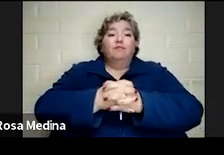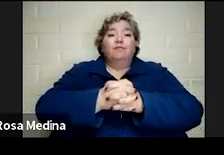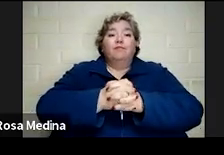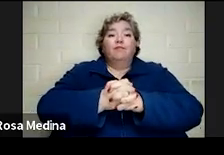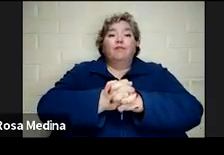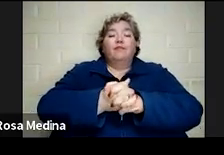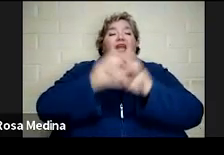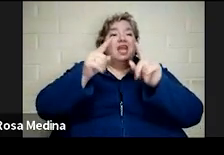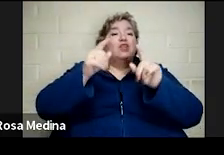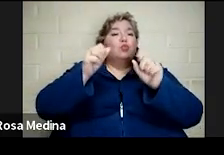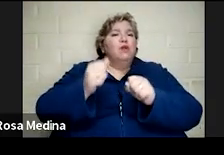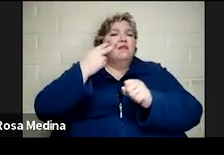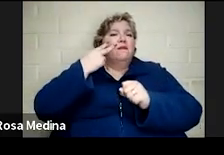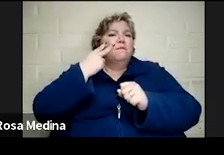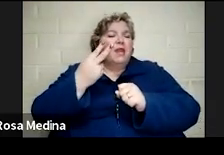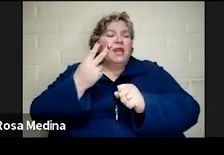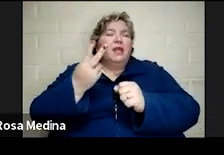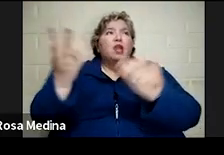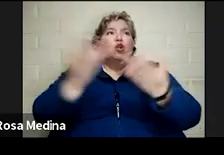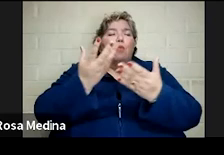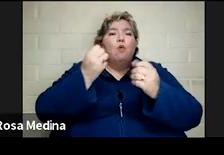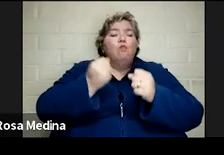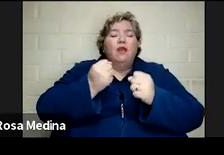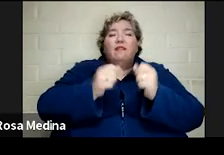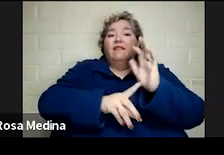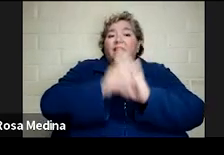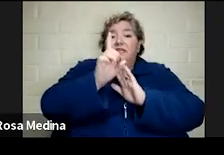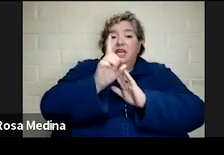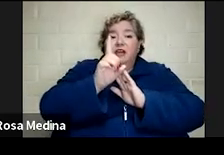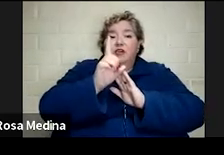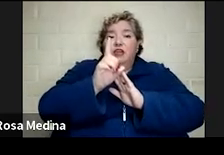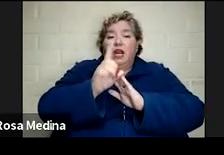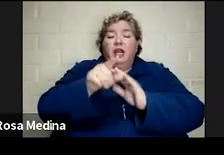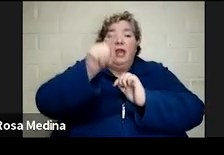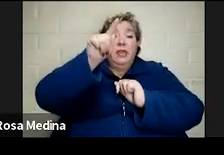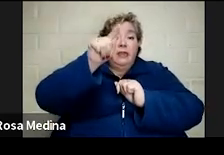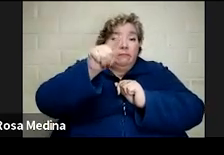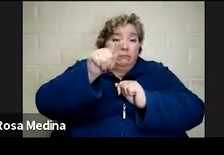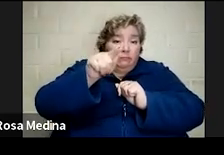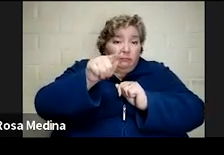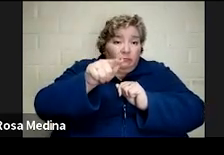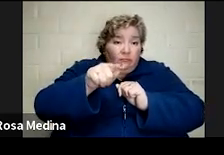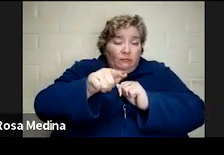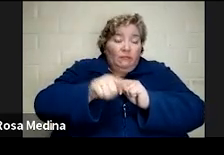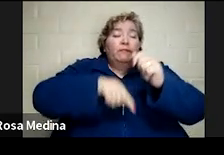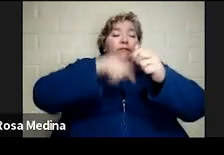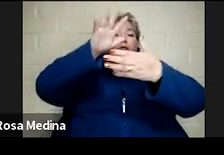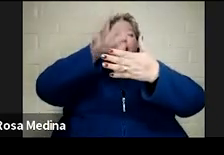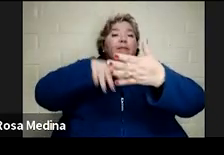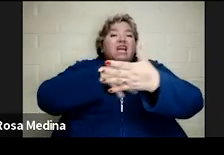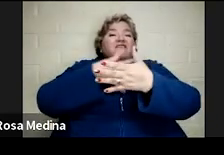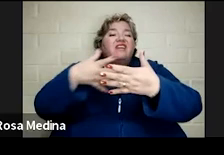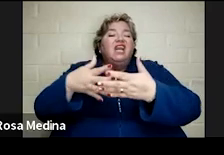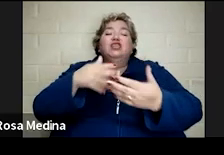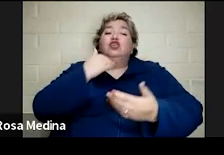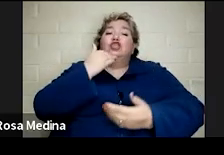son un muy buen ejemplo de cómo se van desarrollando. Por ejemplo, acá aparece que la planificación simple recién se empieza a desarrollar a los 4 o